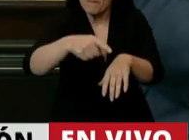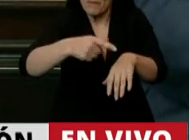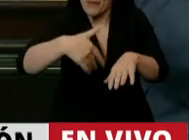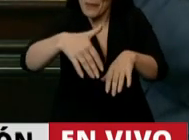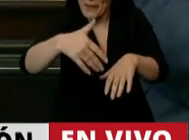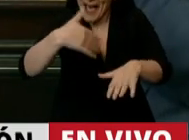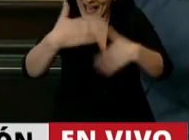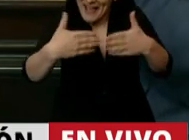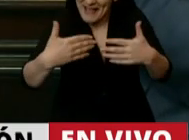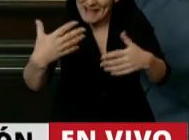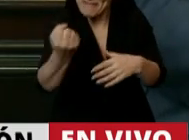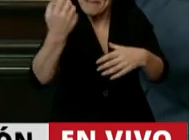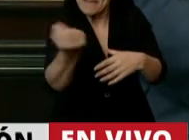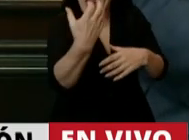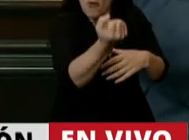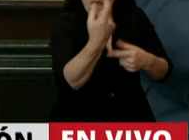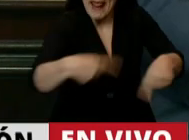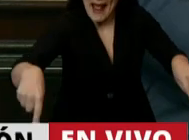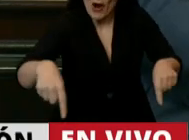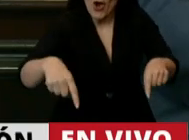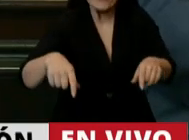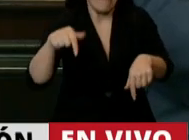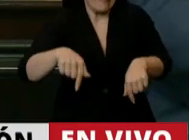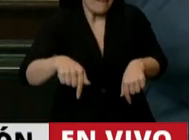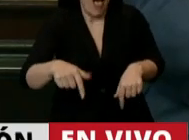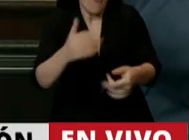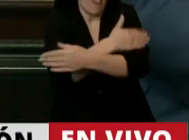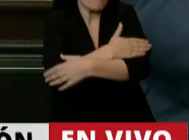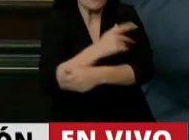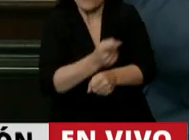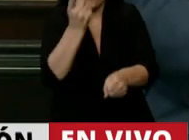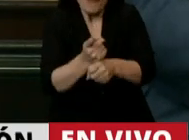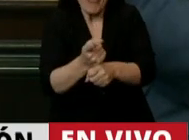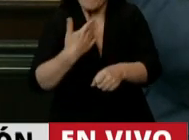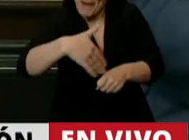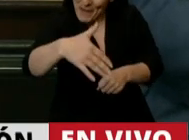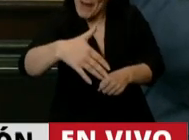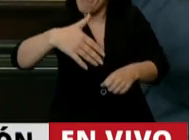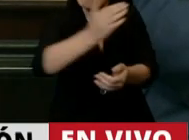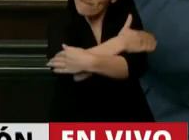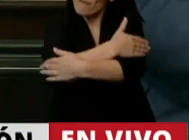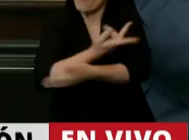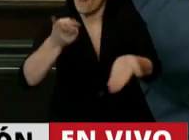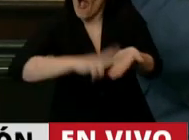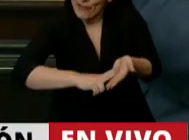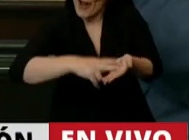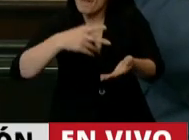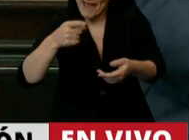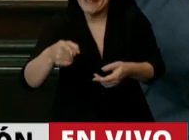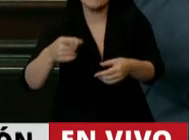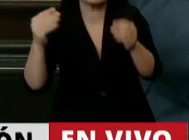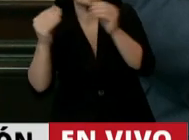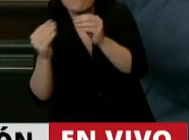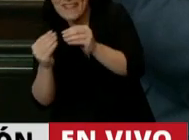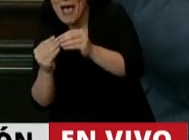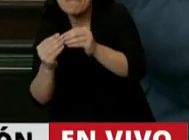de recuperar los abrazos que no nos pudimos dar en todo este tiempo. De recuperar a nuestros amigos y a